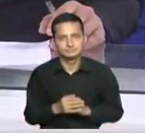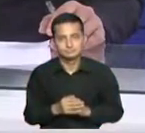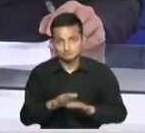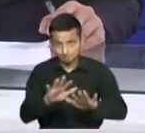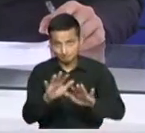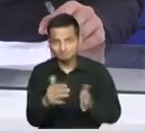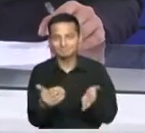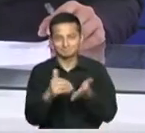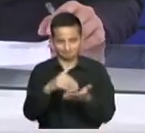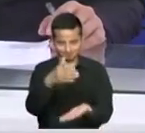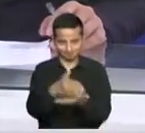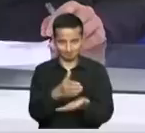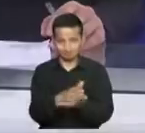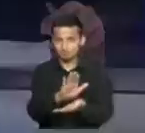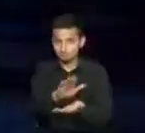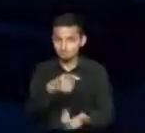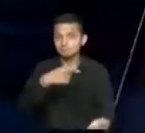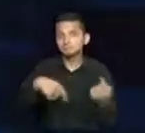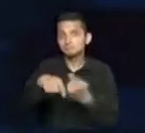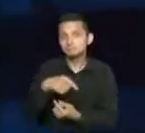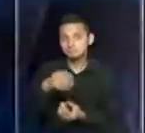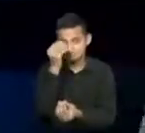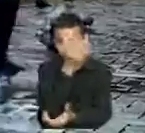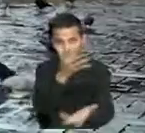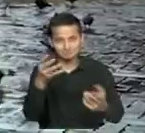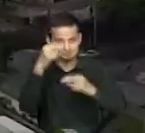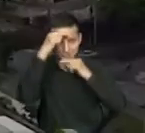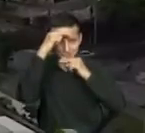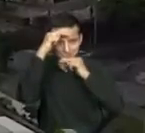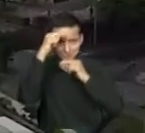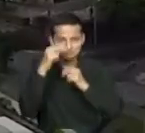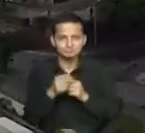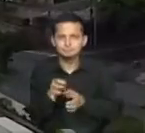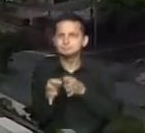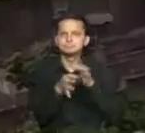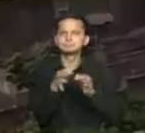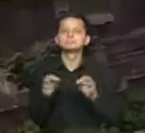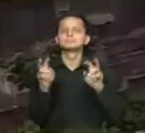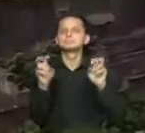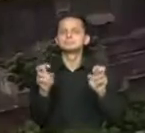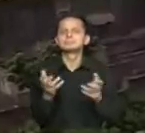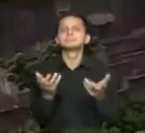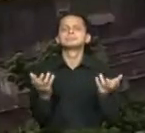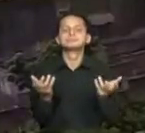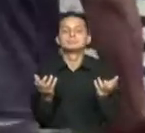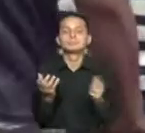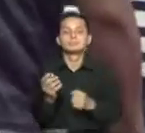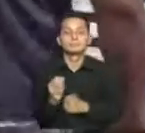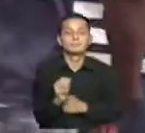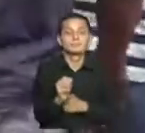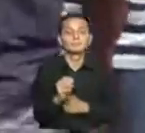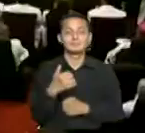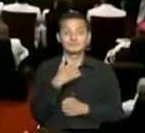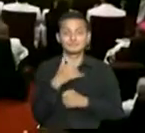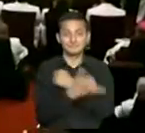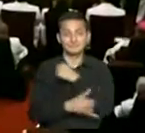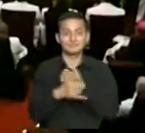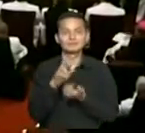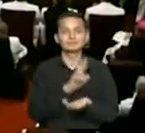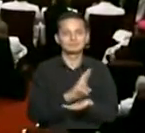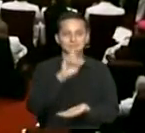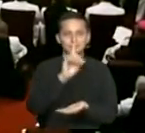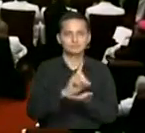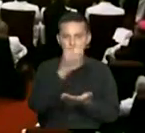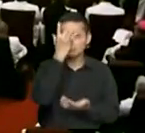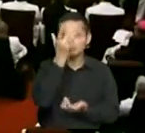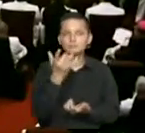Hacemos una nueva pausa, pero cuando regresemos en Noticiero Ciudadano tendremos un reporte desde República Dominicana, precisamente por